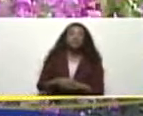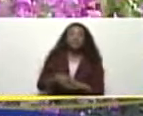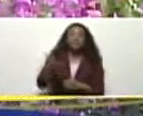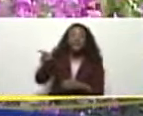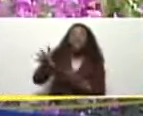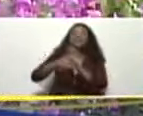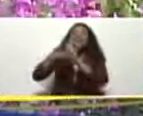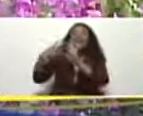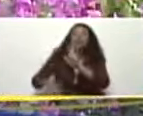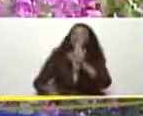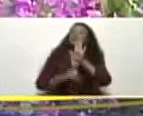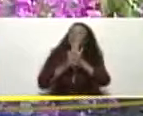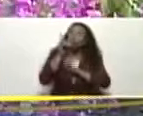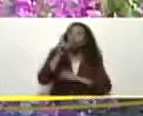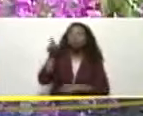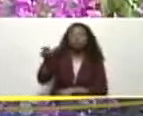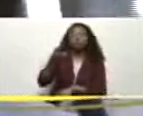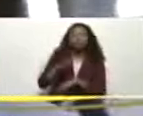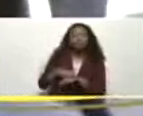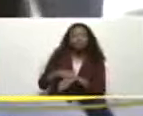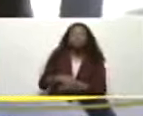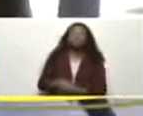del derecho al desarrollo.